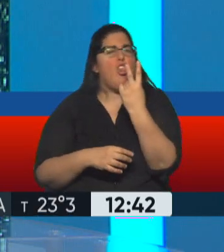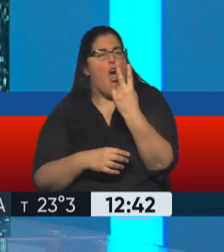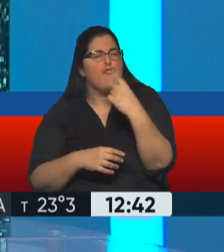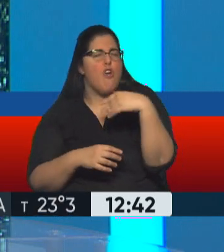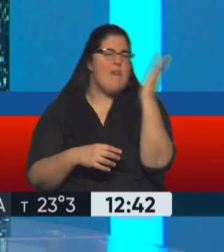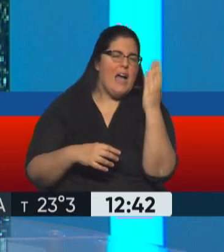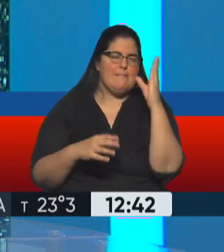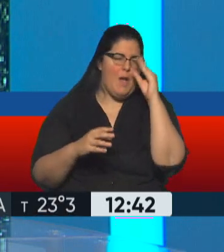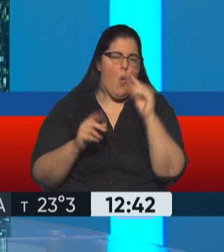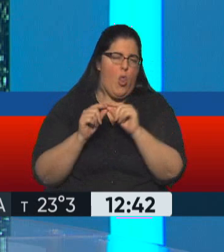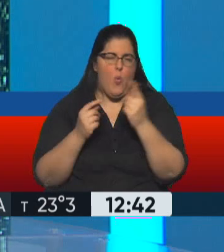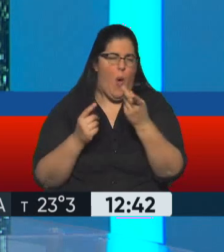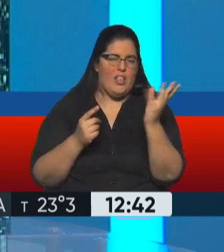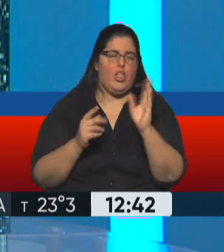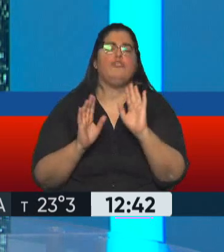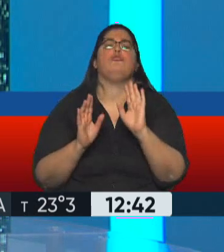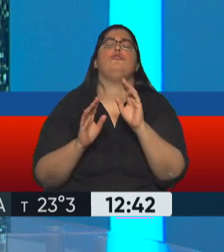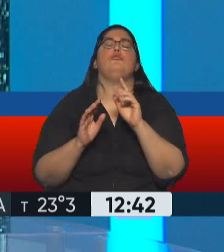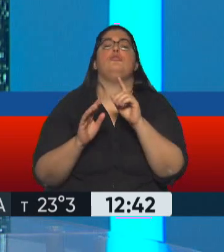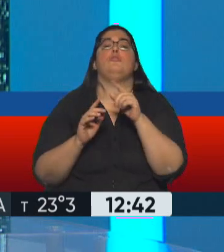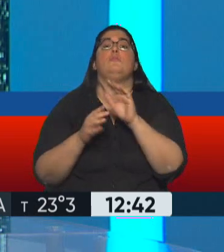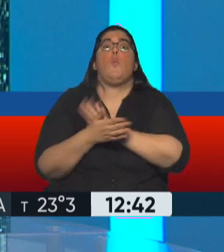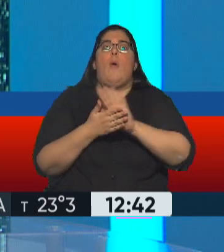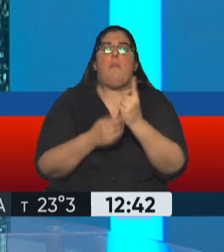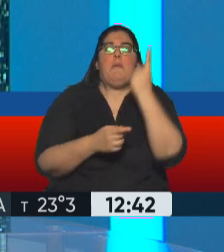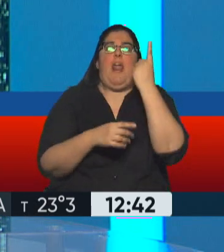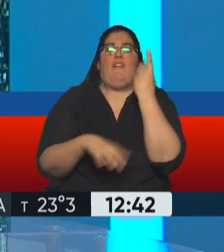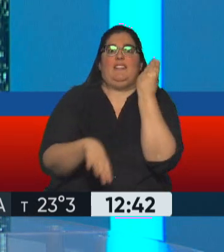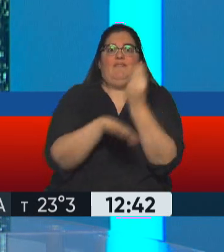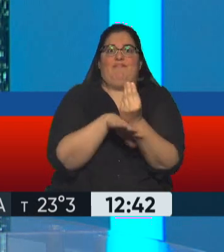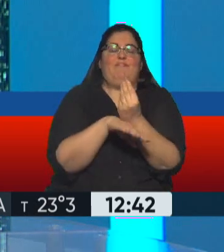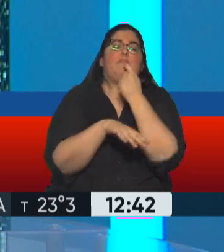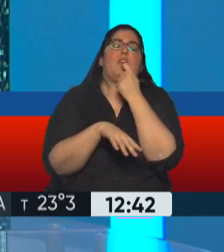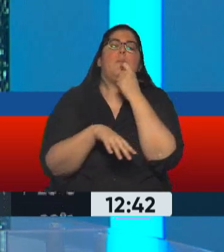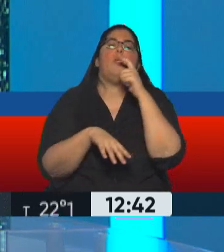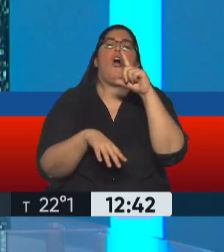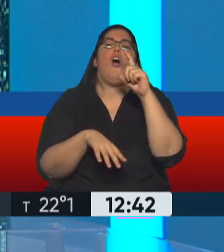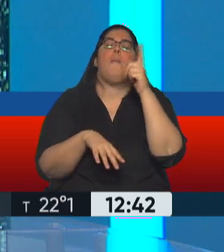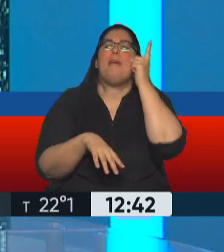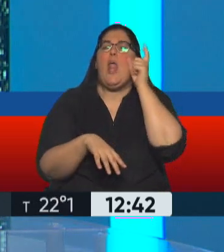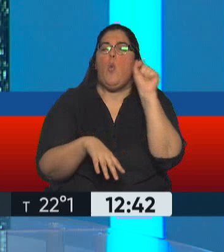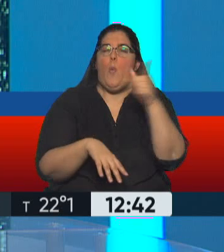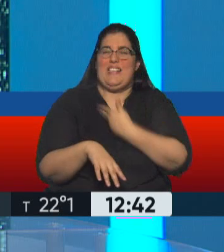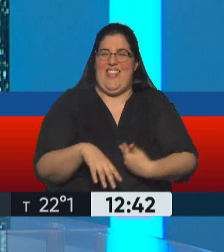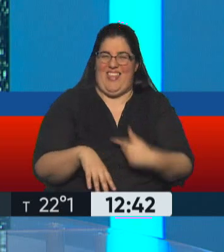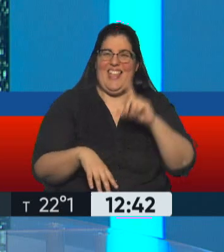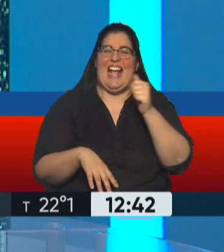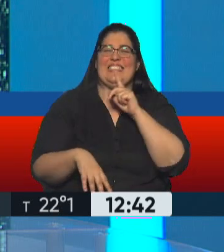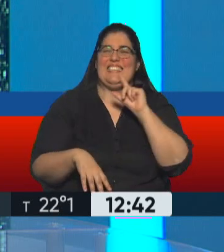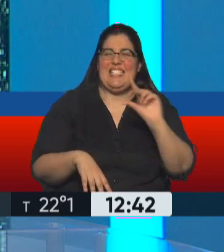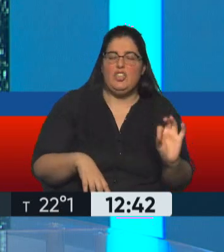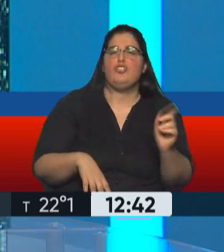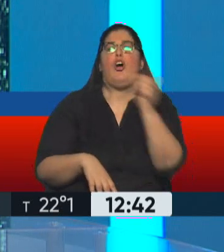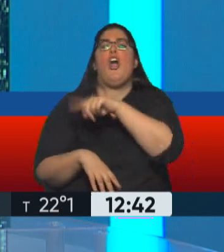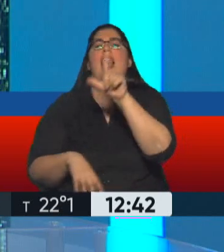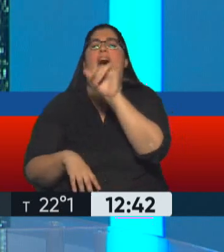el número exacto, pero de presidentes que se estrenaron ahí, como el caso de Castillo en Perú y Lasso también de Ecuador. Castillo con